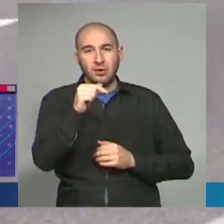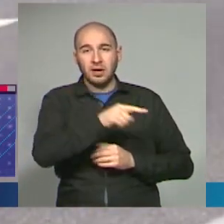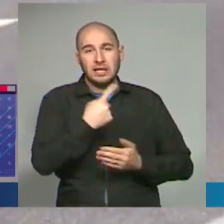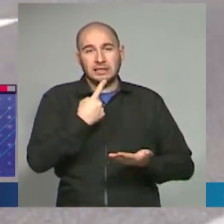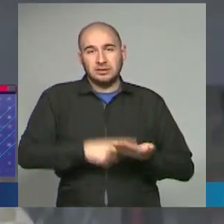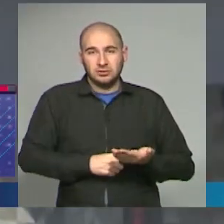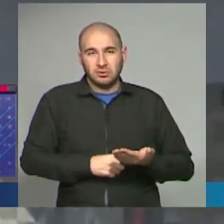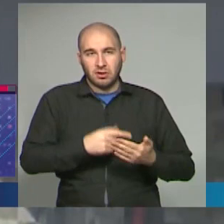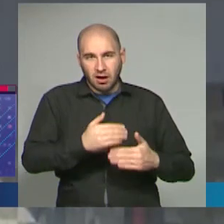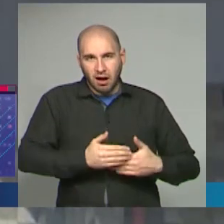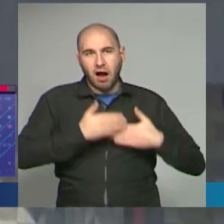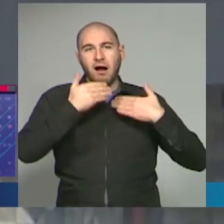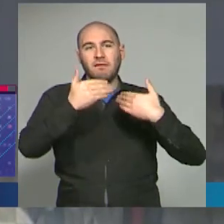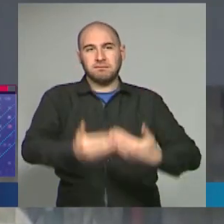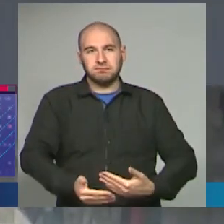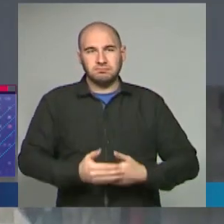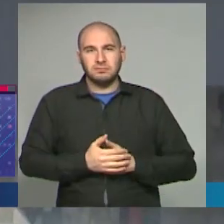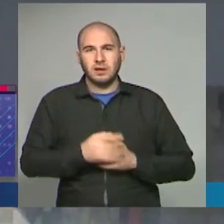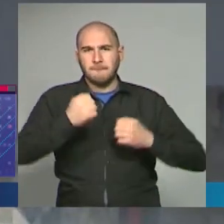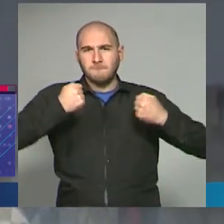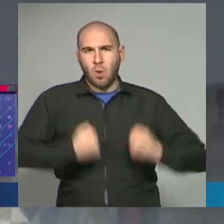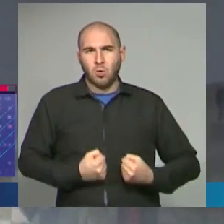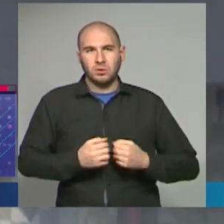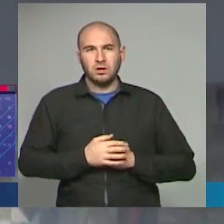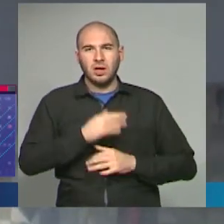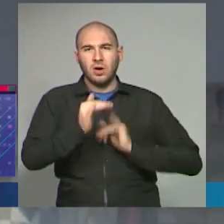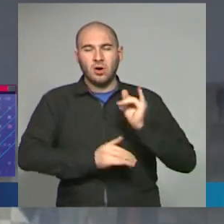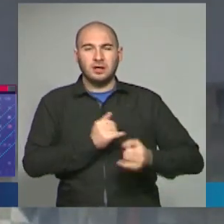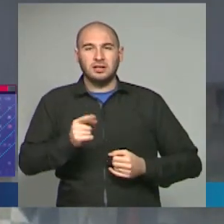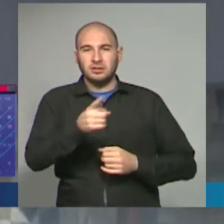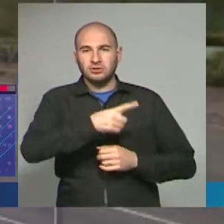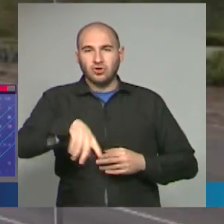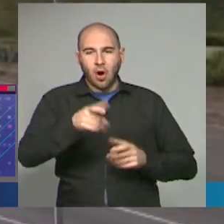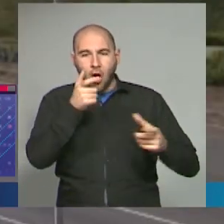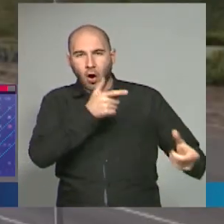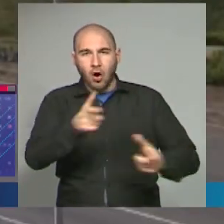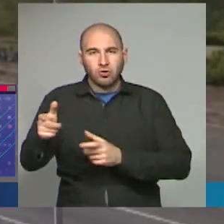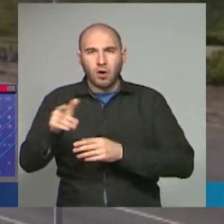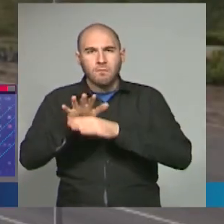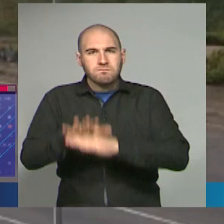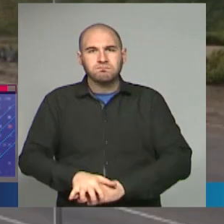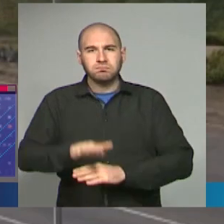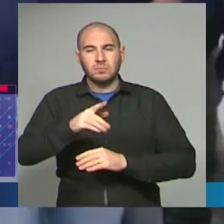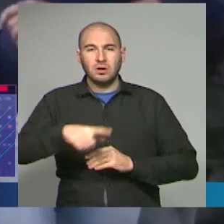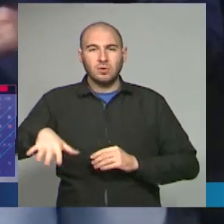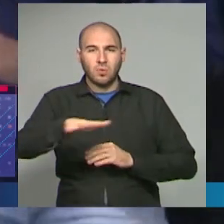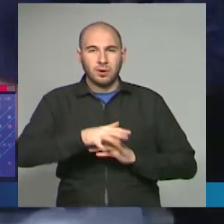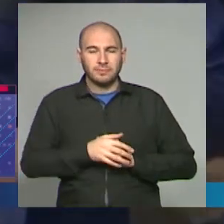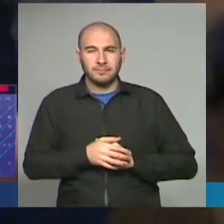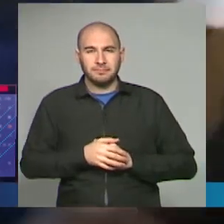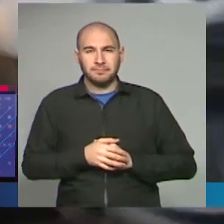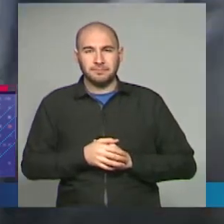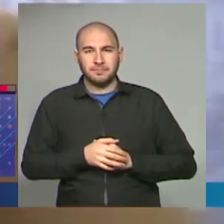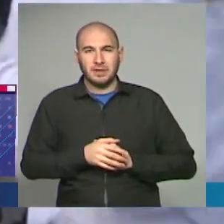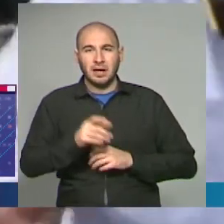decidió avanzar de alguna manera en su postura y decir que estaban teniendo control de la situación, sobre todo